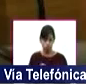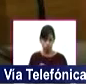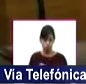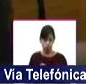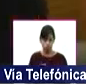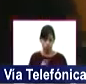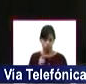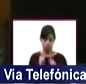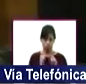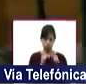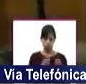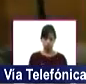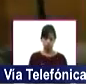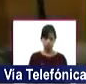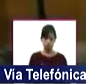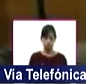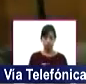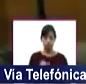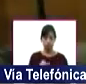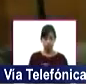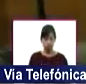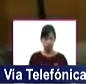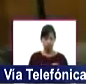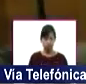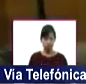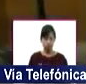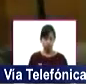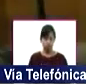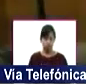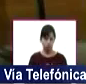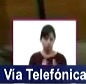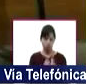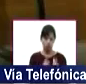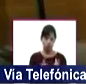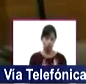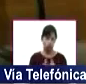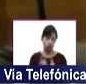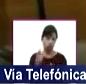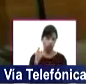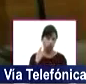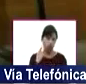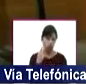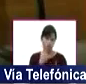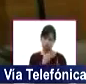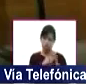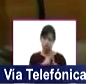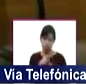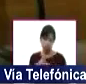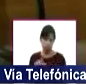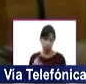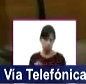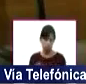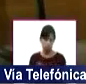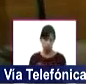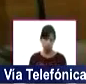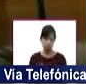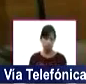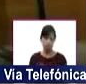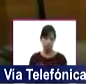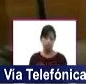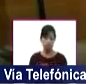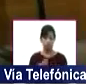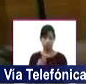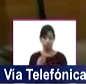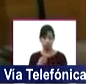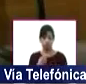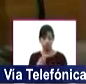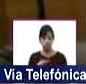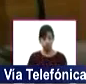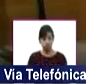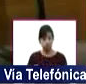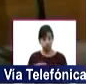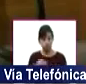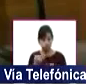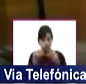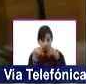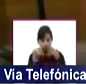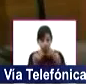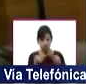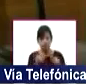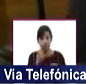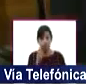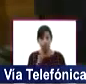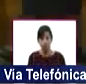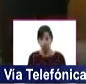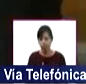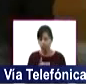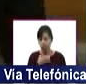Déjeme explicar algo técnicamente, pero en forma llana. Las encuestas telefónicas tienen